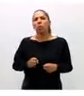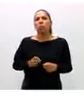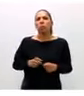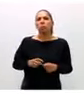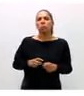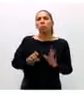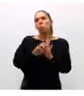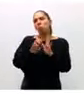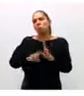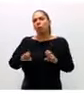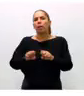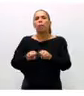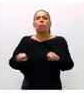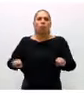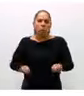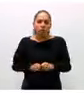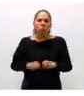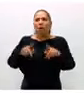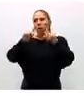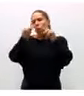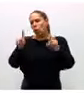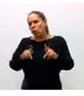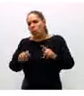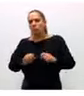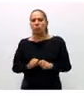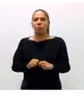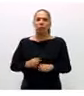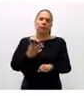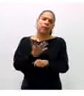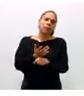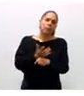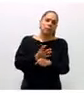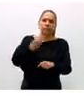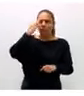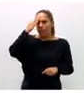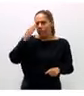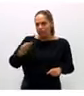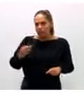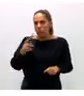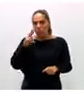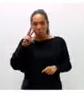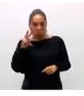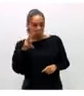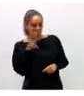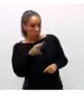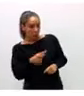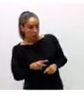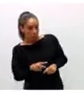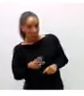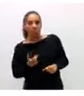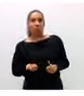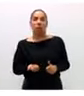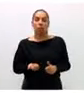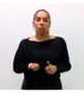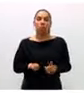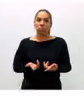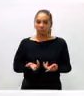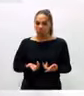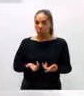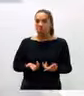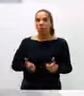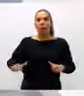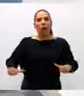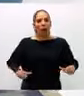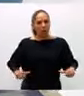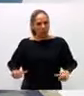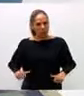paz, los amigos de recreo, círculos de apoyo, entrenar a las y los espectadores, porque sabemos que tienen un